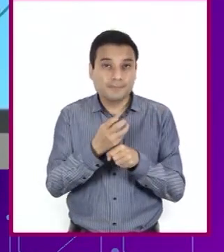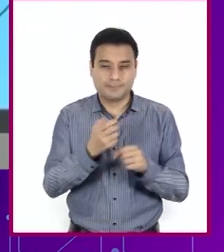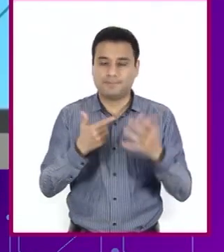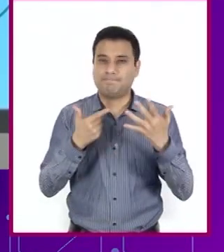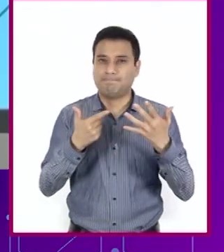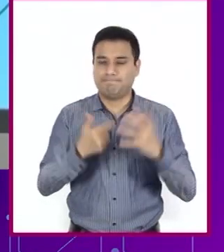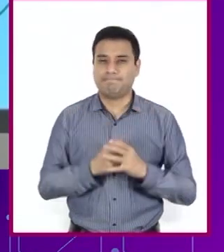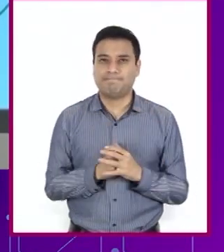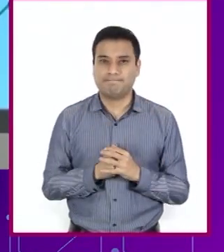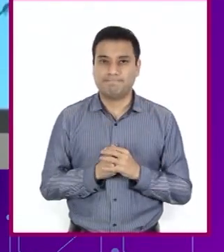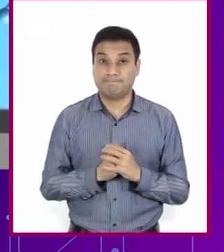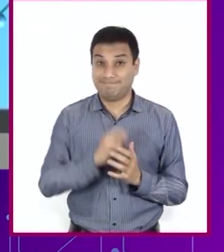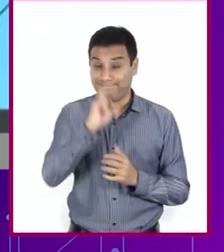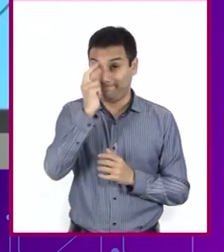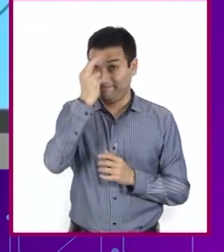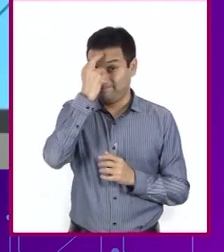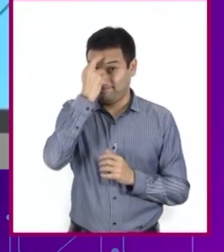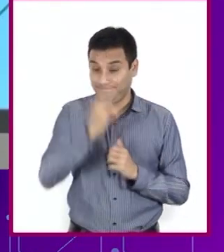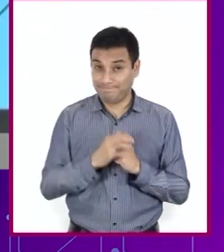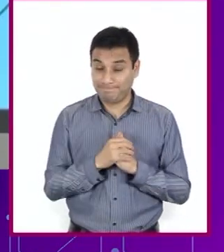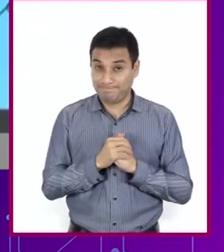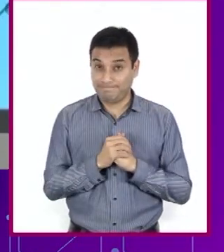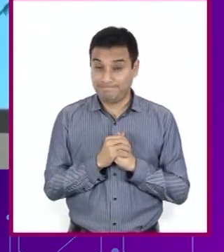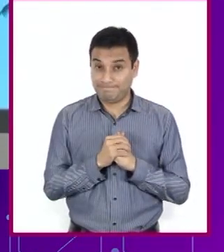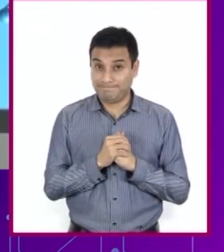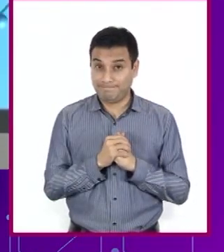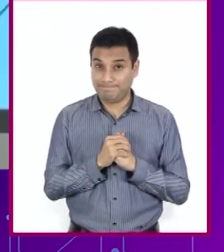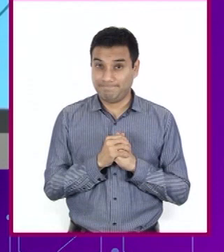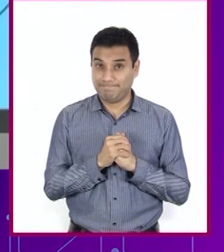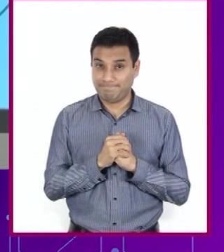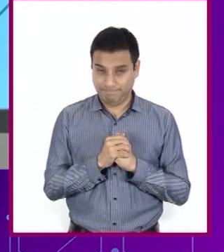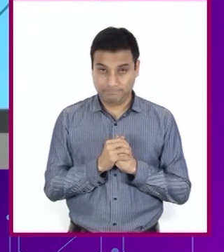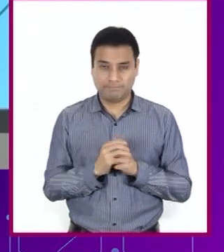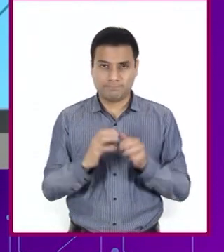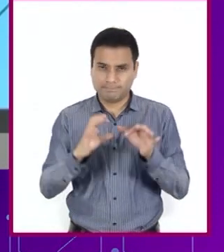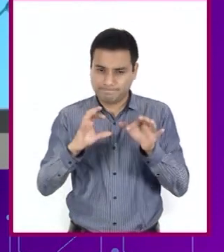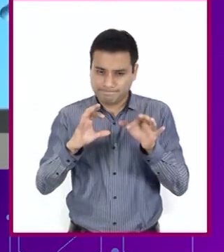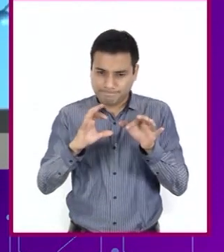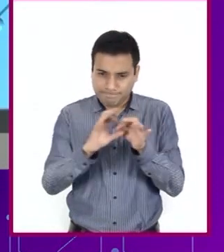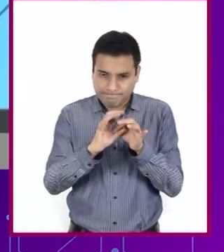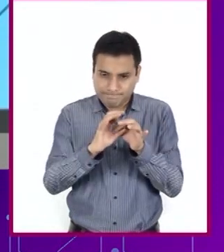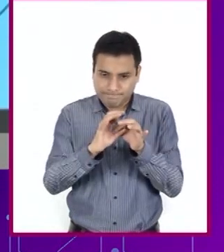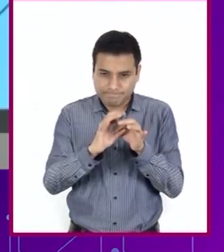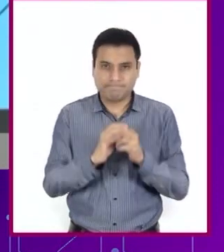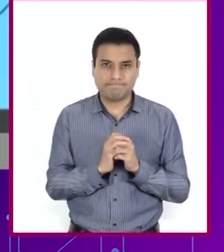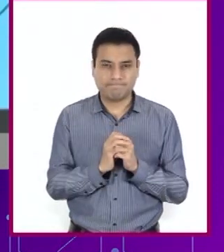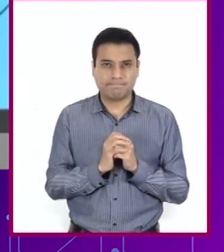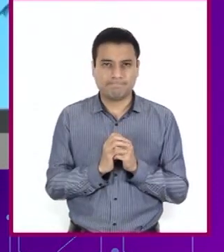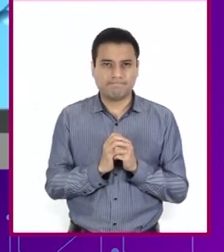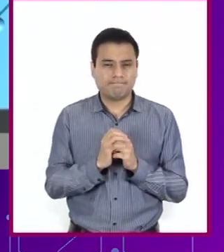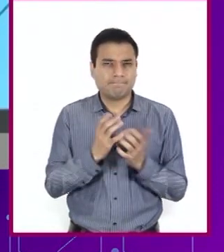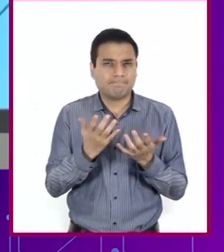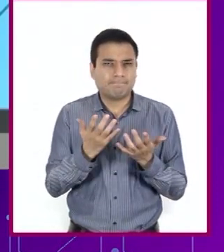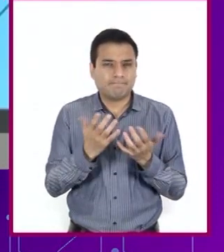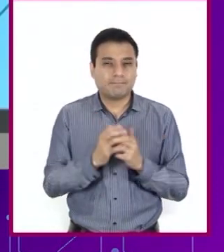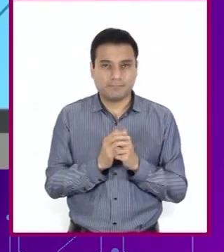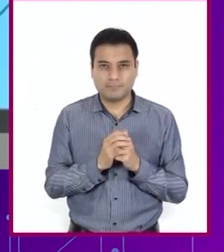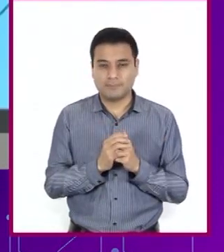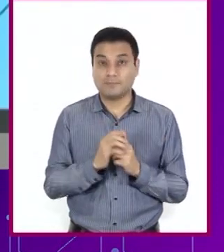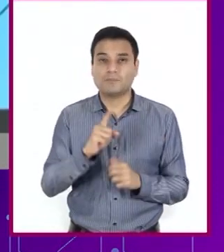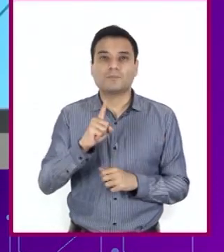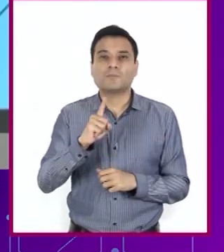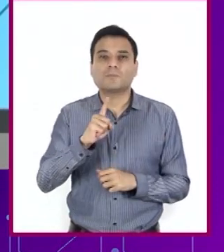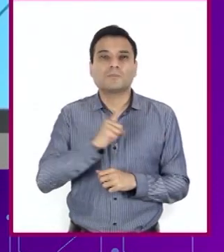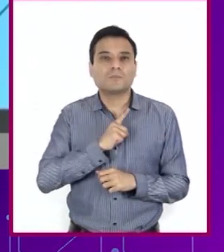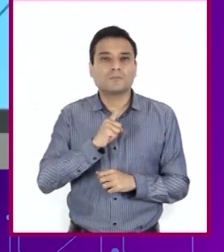Recuerden que para los enlaces químicos solo participan los electrones